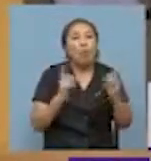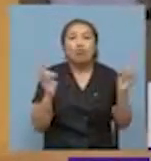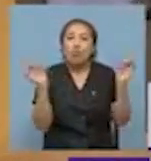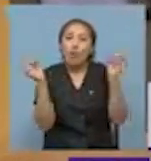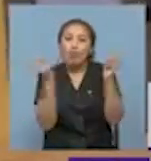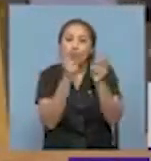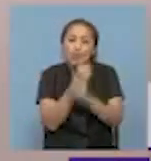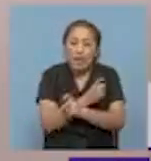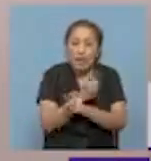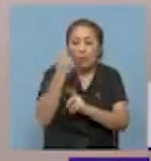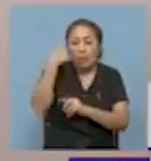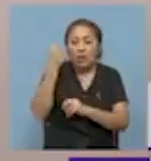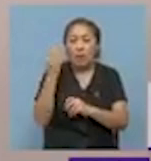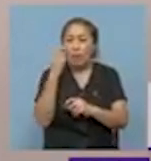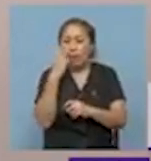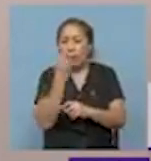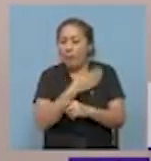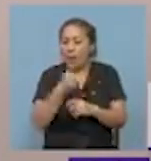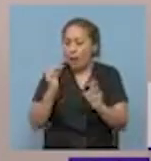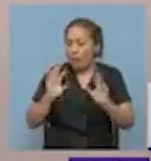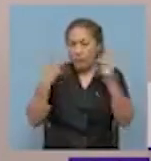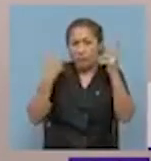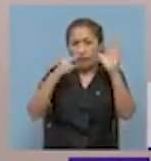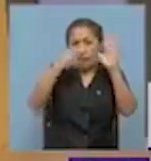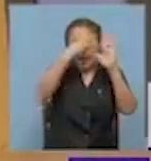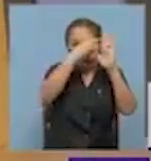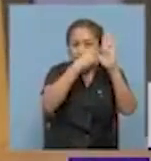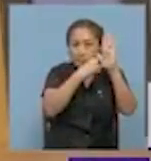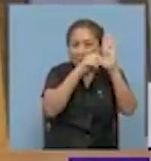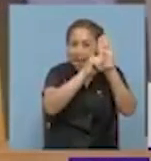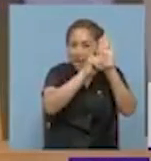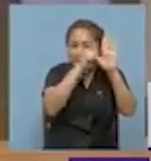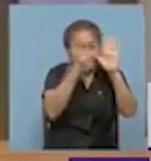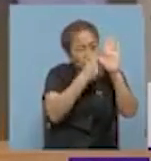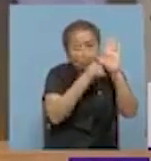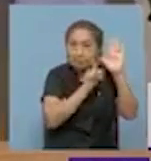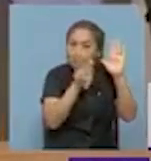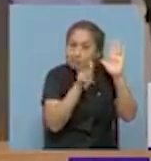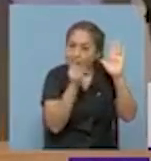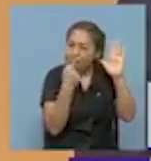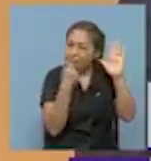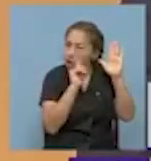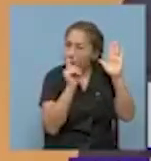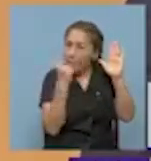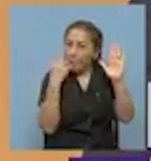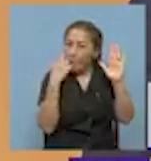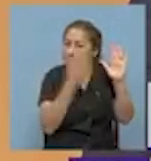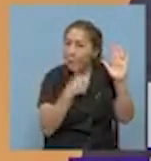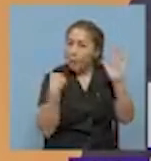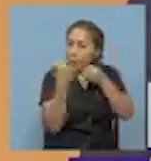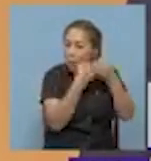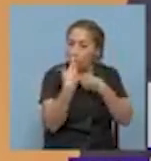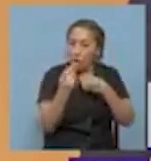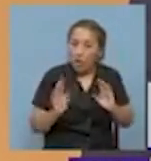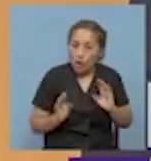padres porque se oponen tanto a un artículo sobre todo de la ley no si lo que ocurre es que la ley de educación sexual